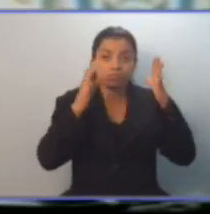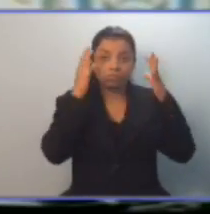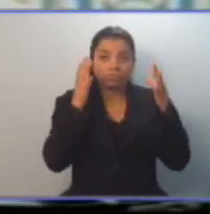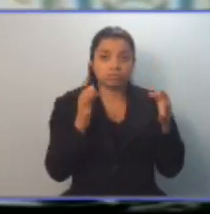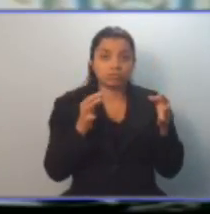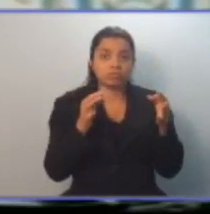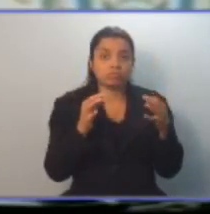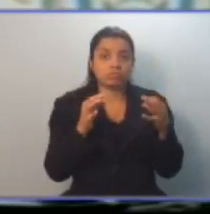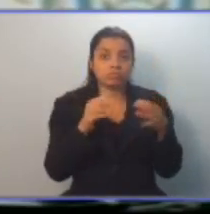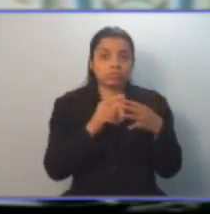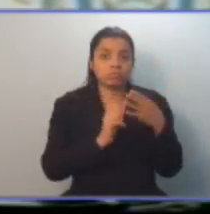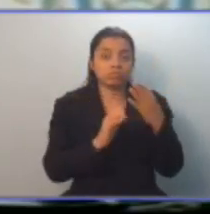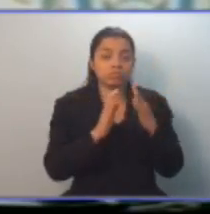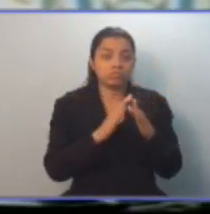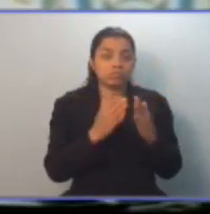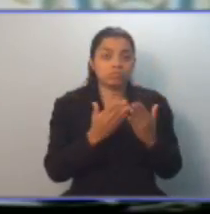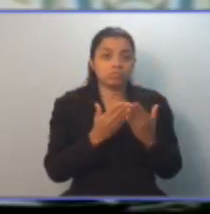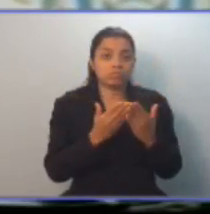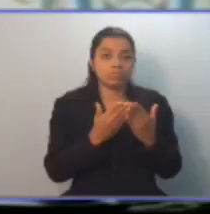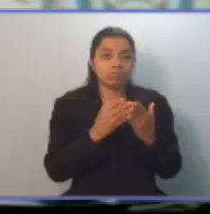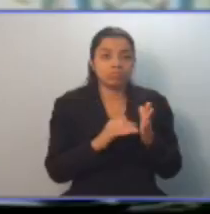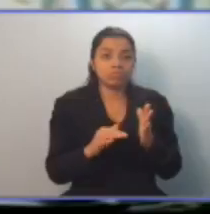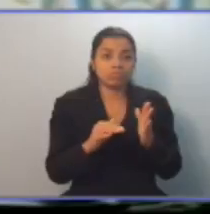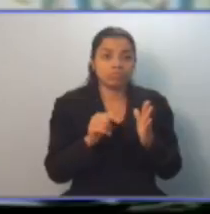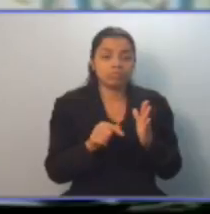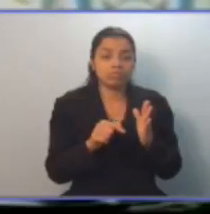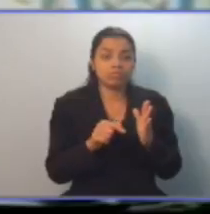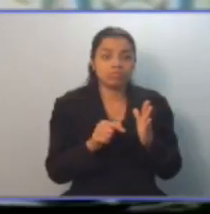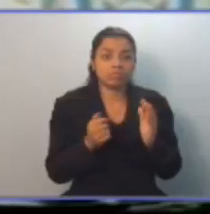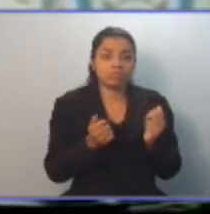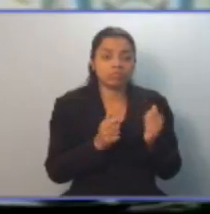una inconstitucionalidad, vienen siendo una nulidad,